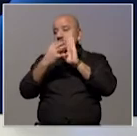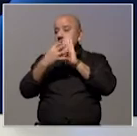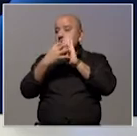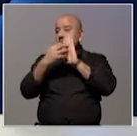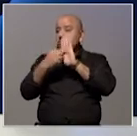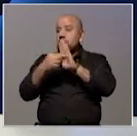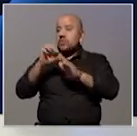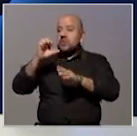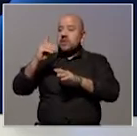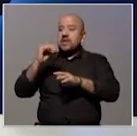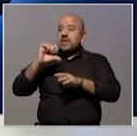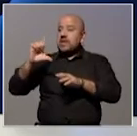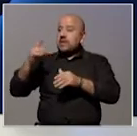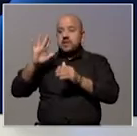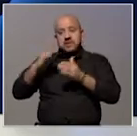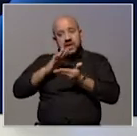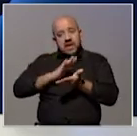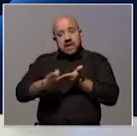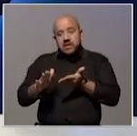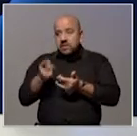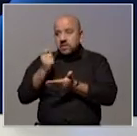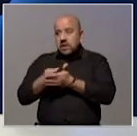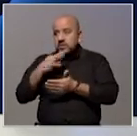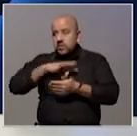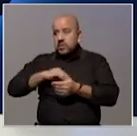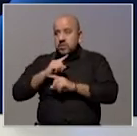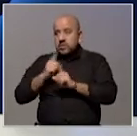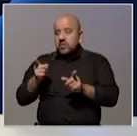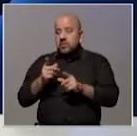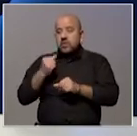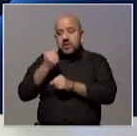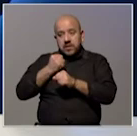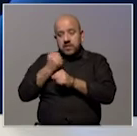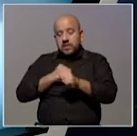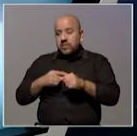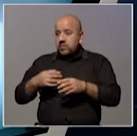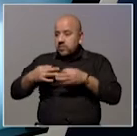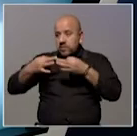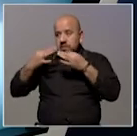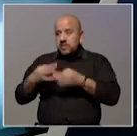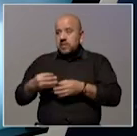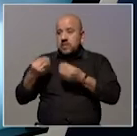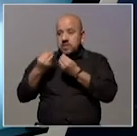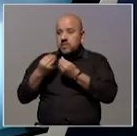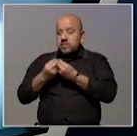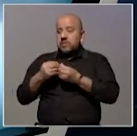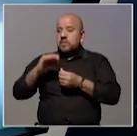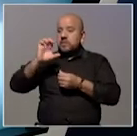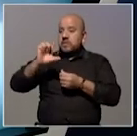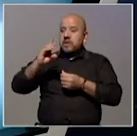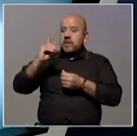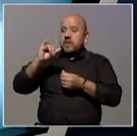que son los honorarios yo creo que el trabajo en serio que es muchos ediles lo cumplimos